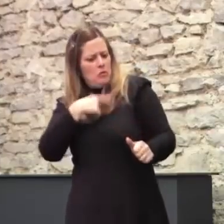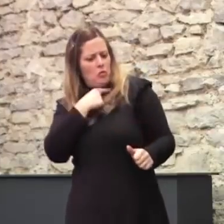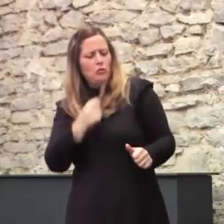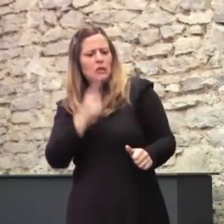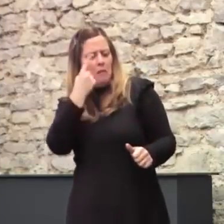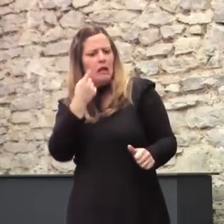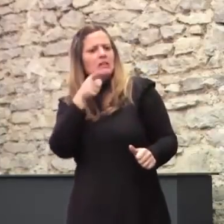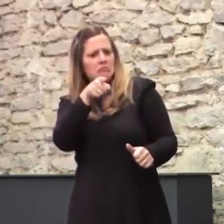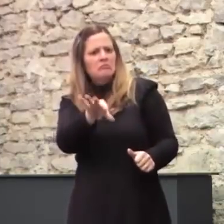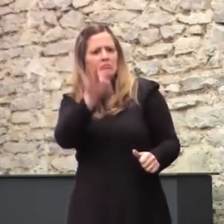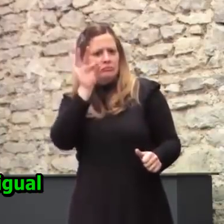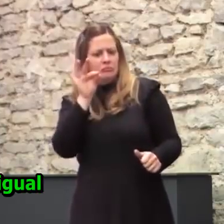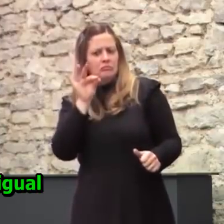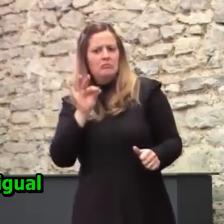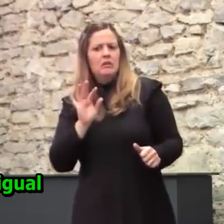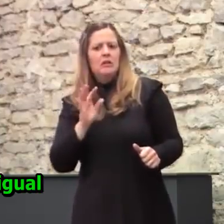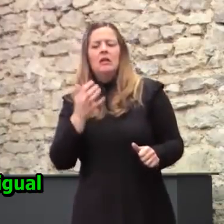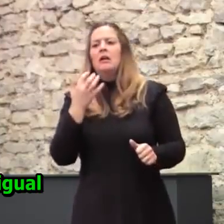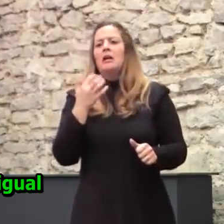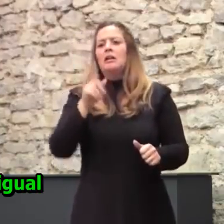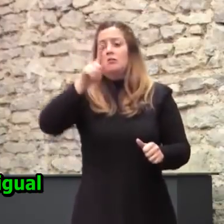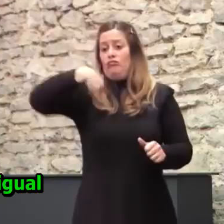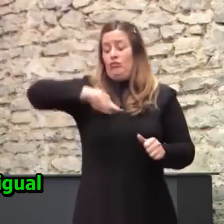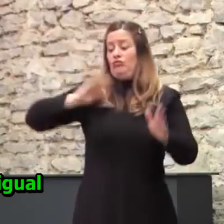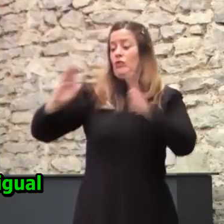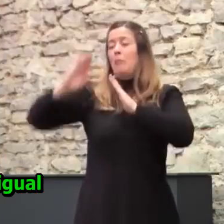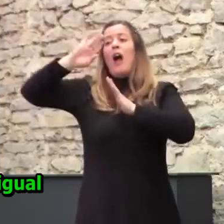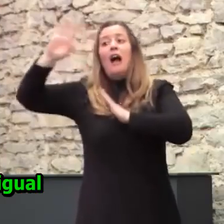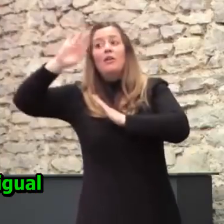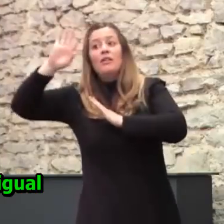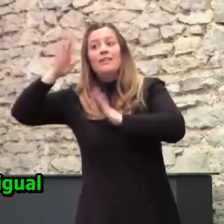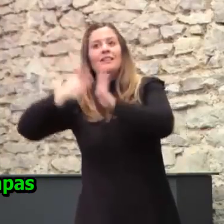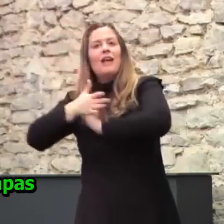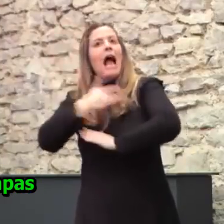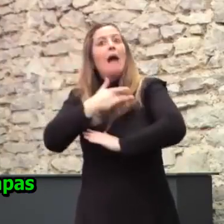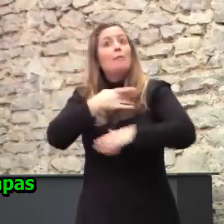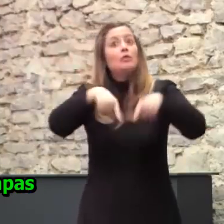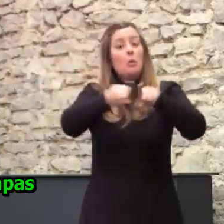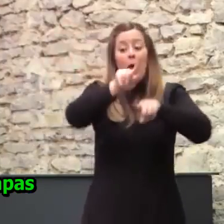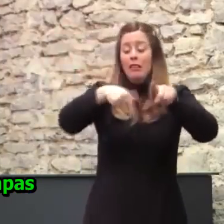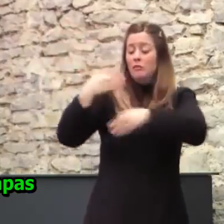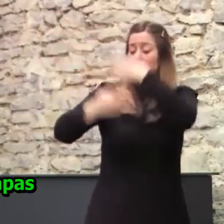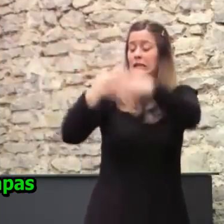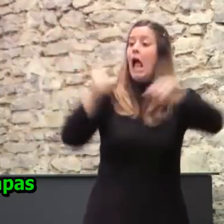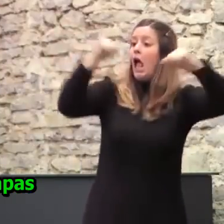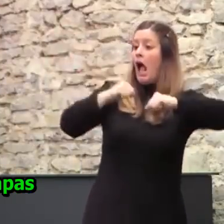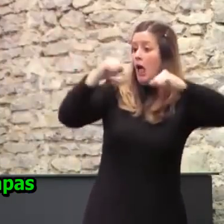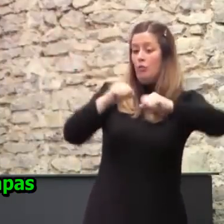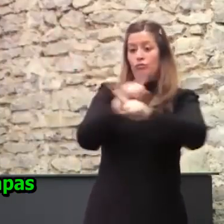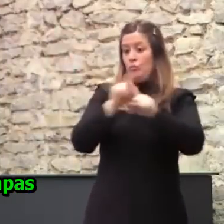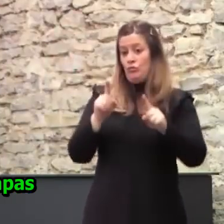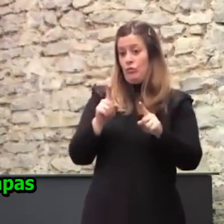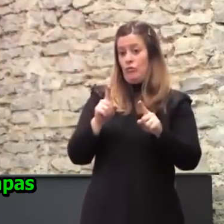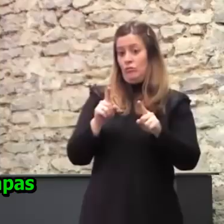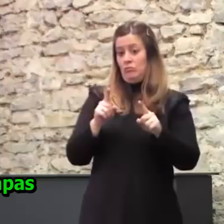Además, a lo largo de la vida, pues cambiamos mucho. Quiero decir, cuando somos adolescentes no amamos igual que cuando somos adultas, y a lo largo de la